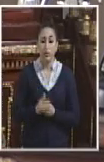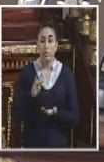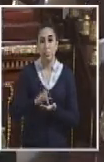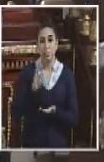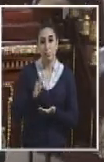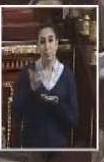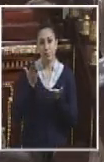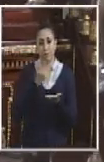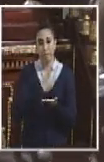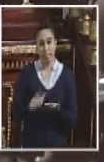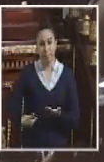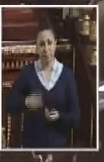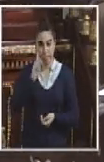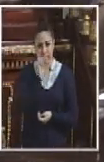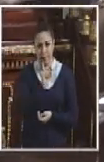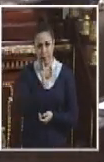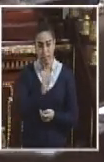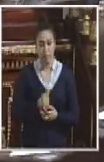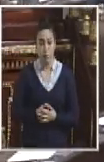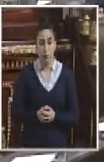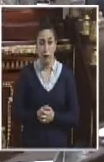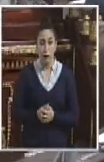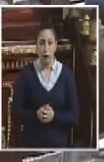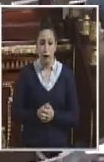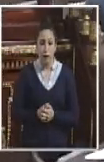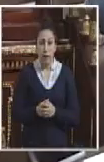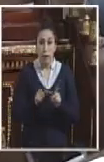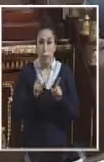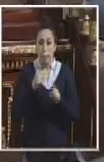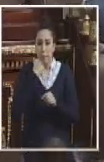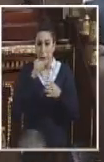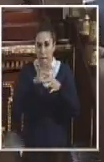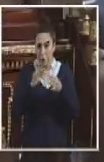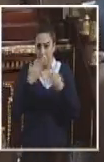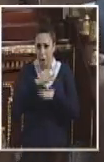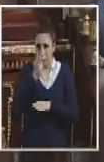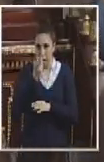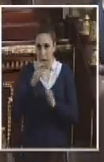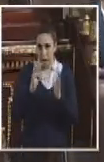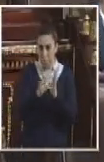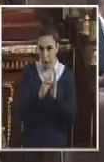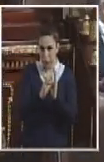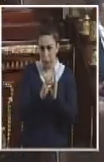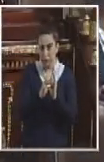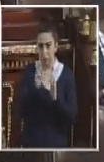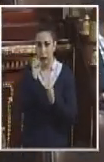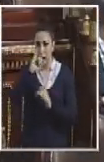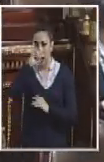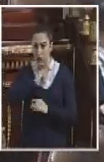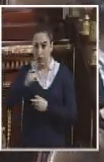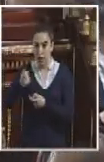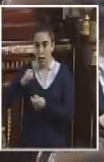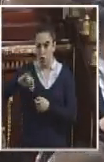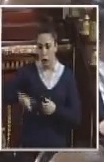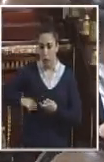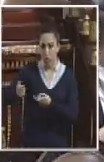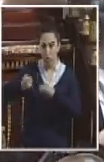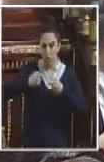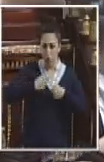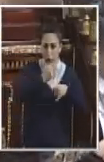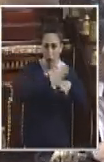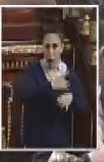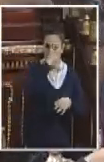Gracias, presidenta. Para referirme a este punto del comunicado que hace la jefa de gobierno